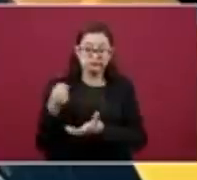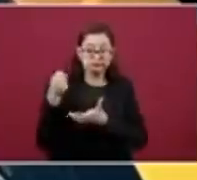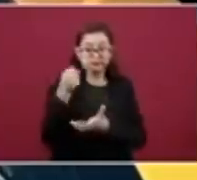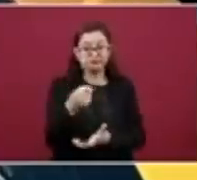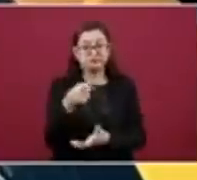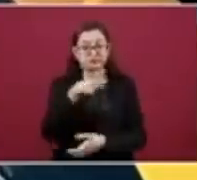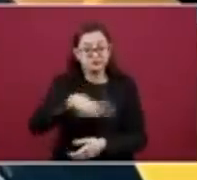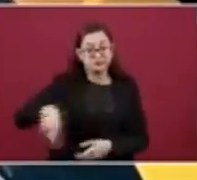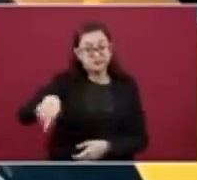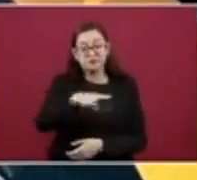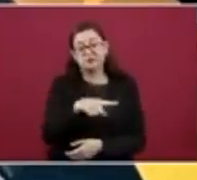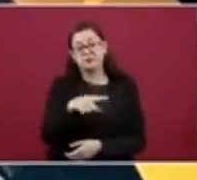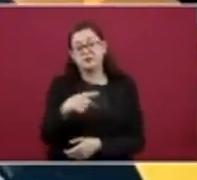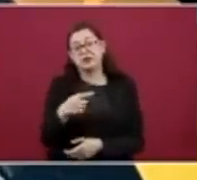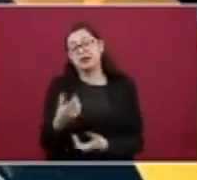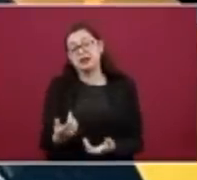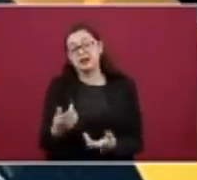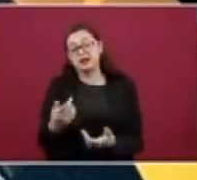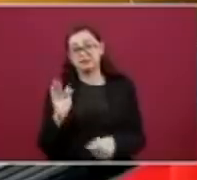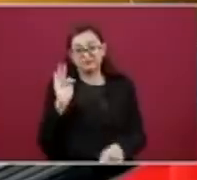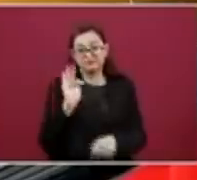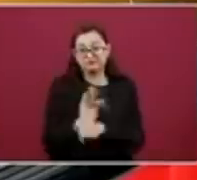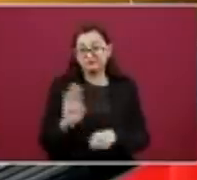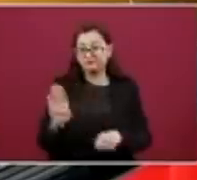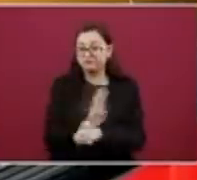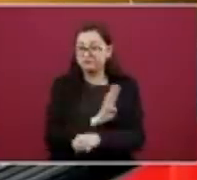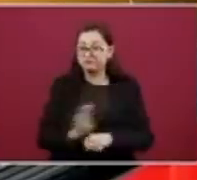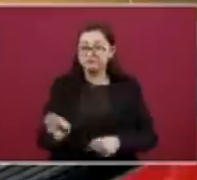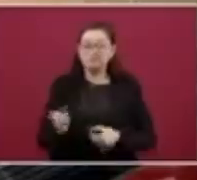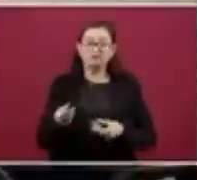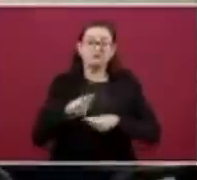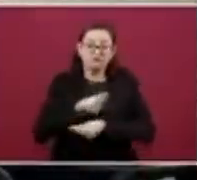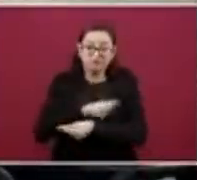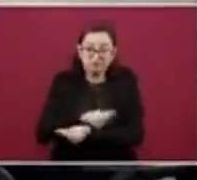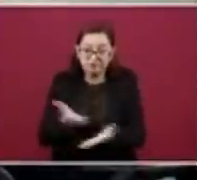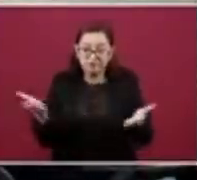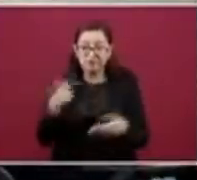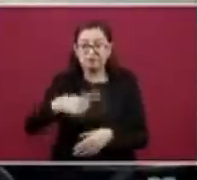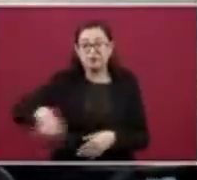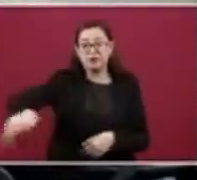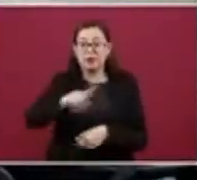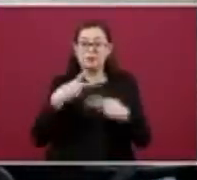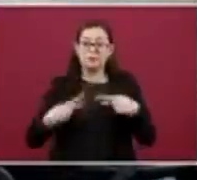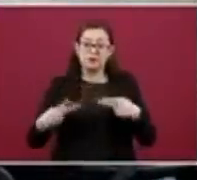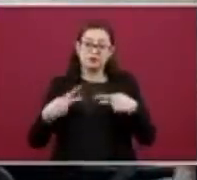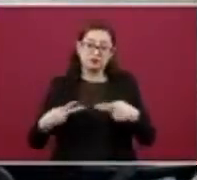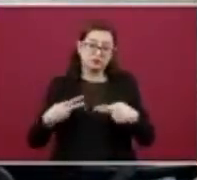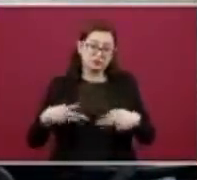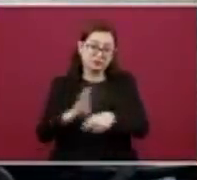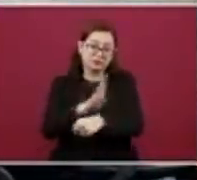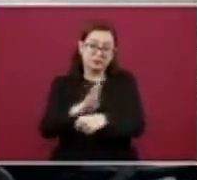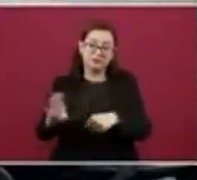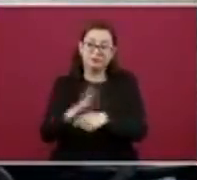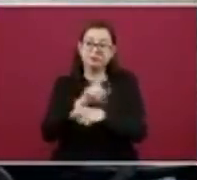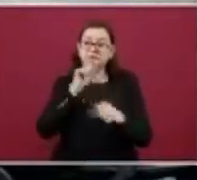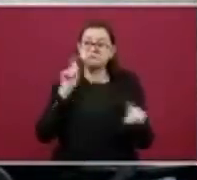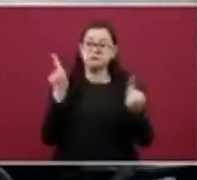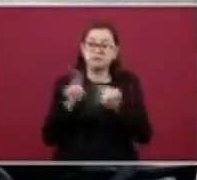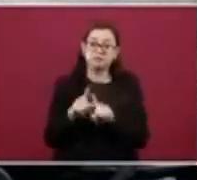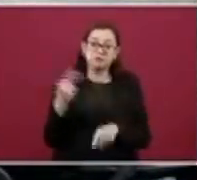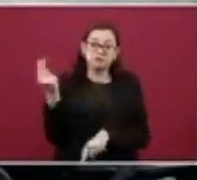bienestar, regresar todo esto a la gente, y necesitamos recursos también para la Guardia Nacional.